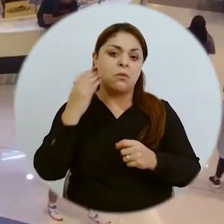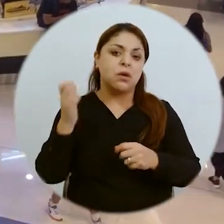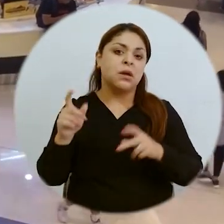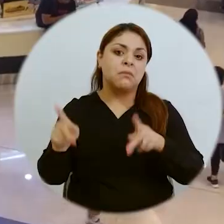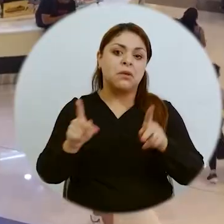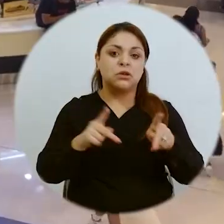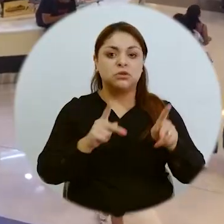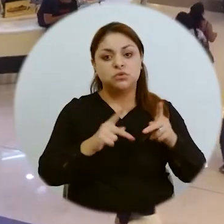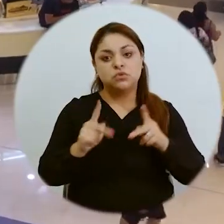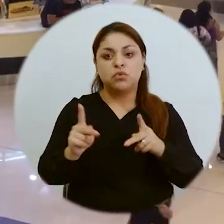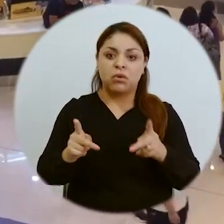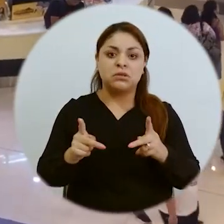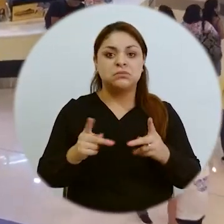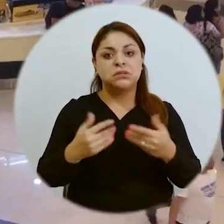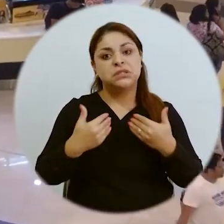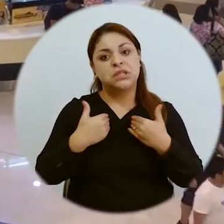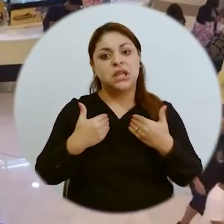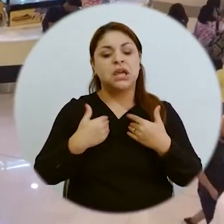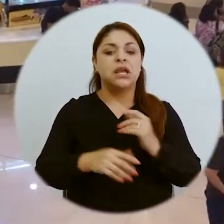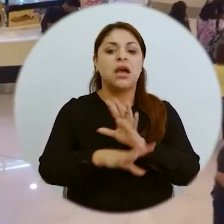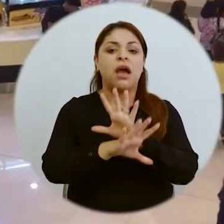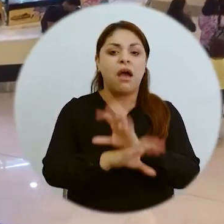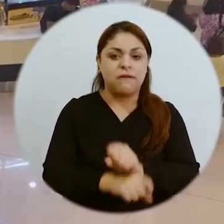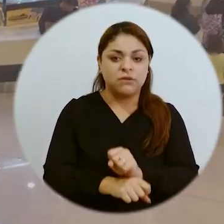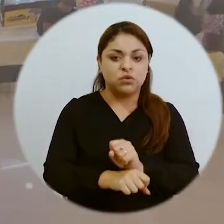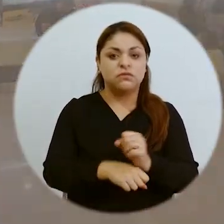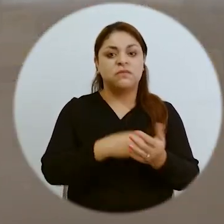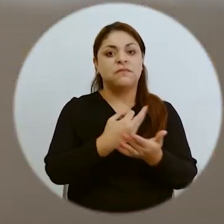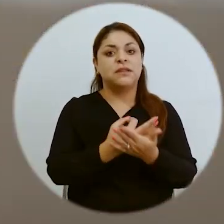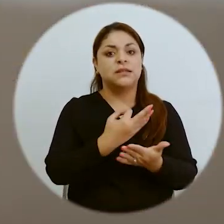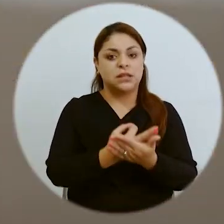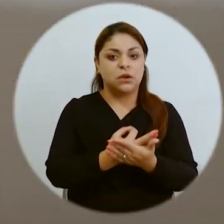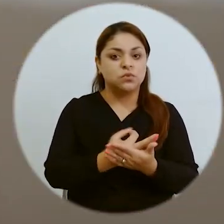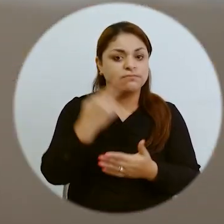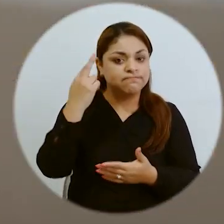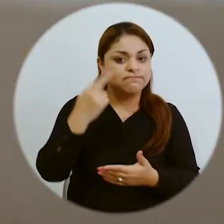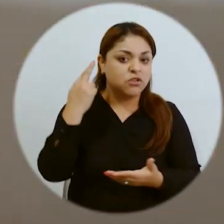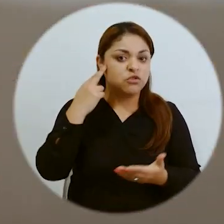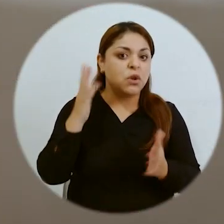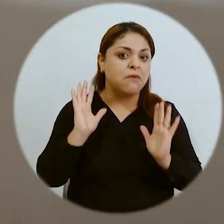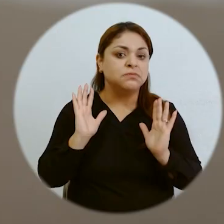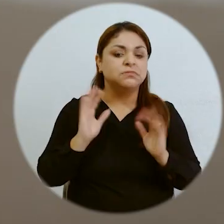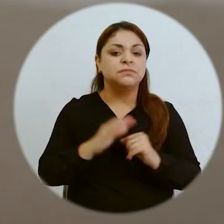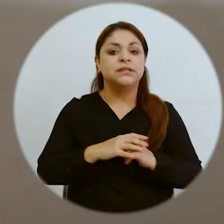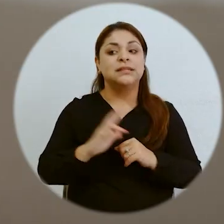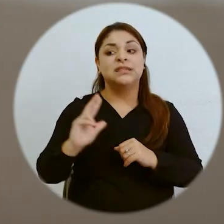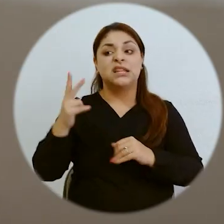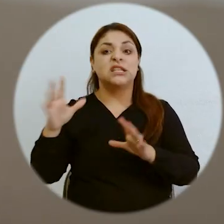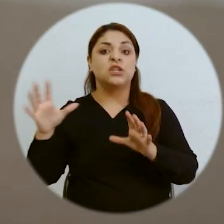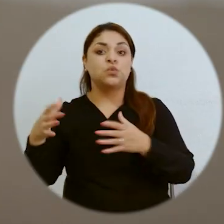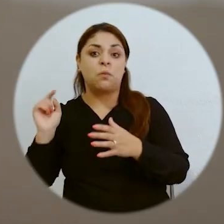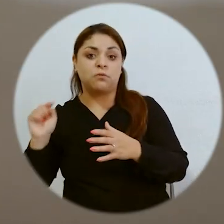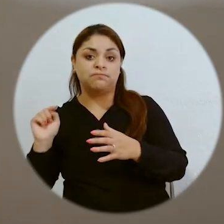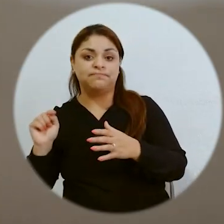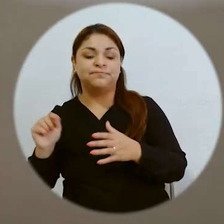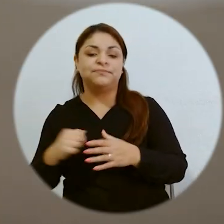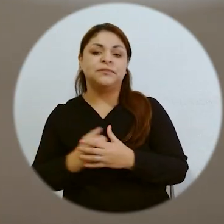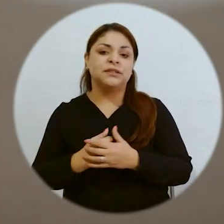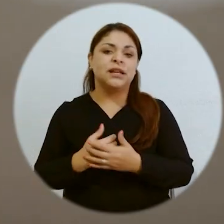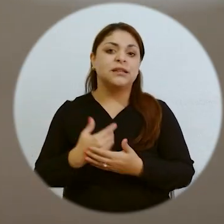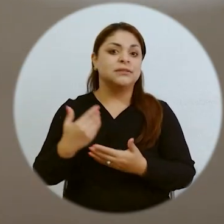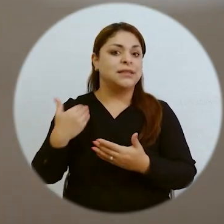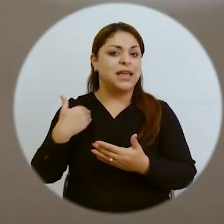hábitos financieros más sensatos, llamémoslos. Entonces, si bien es un endeudamiento que nos gustaría que fuera más